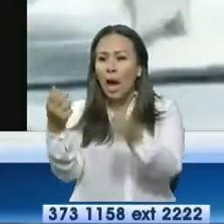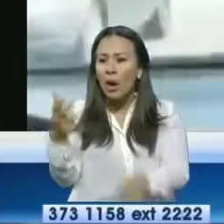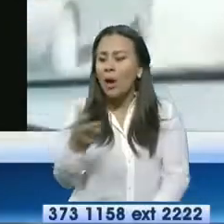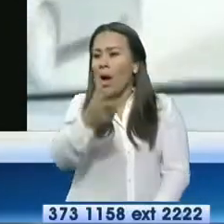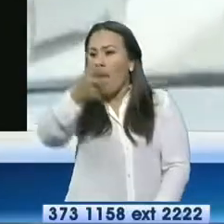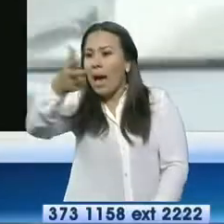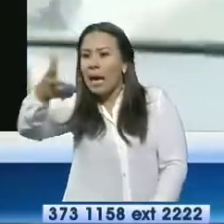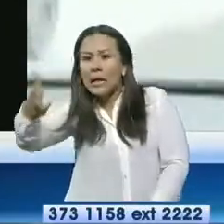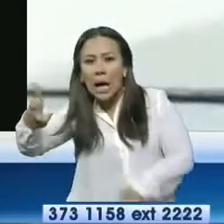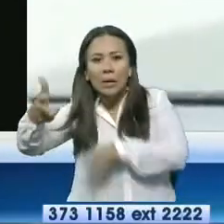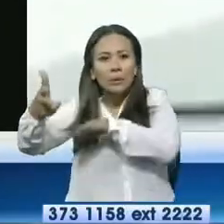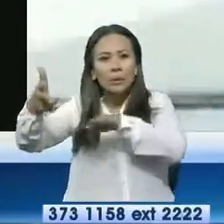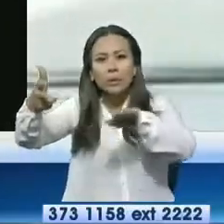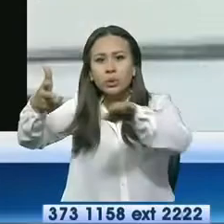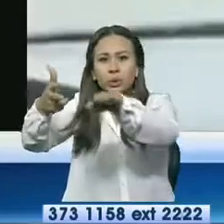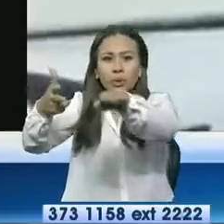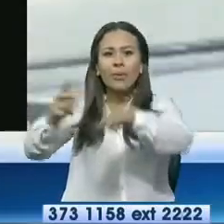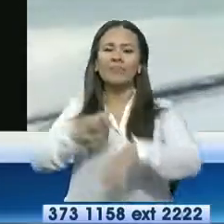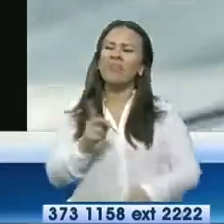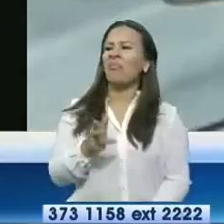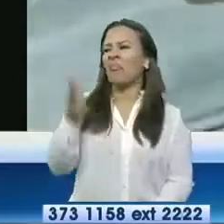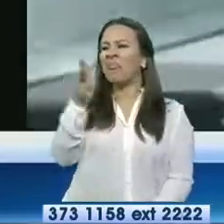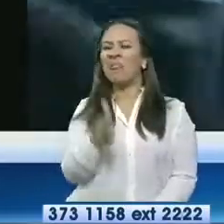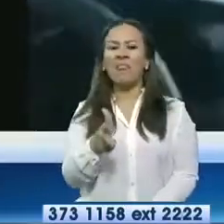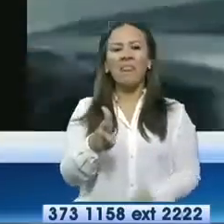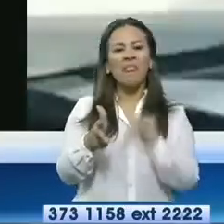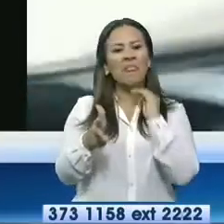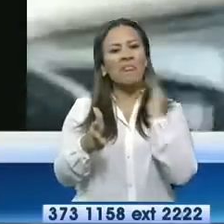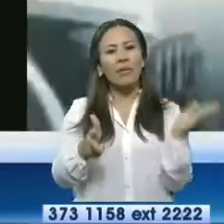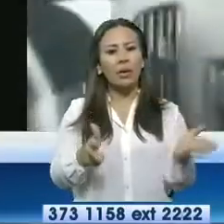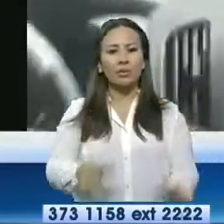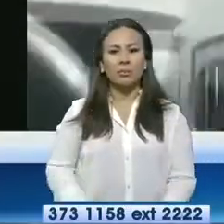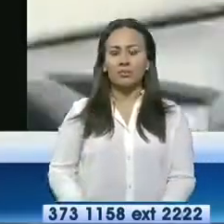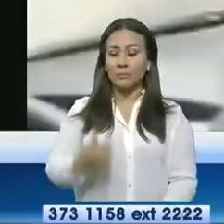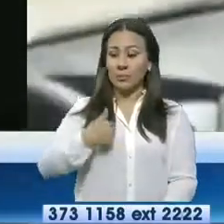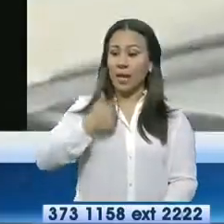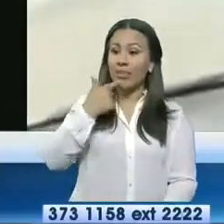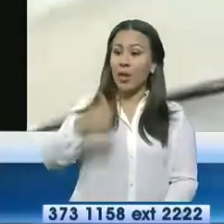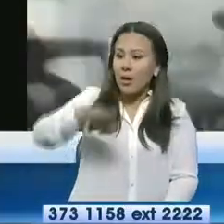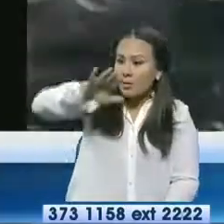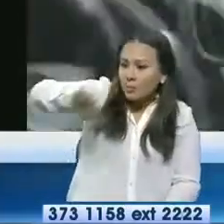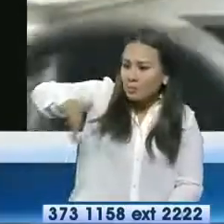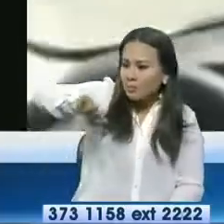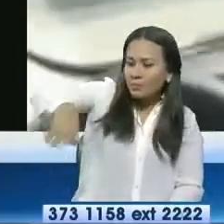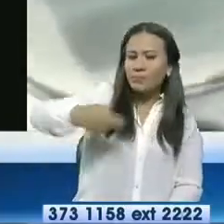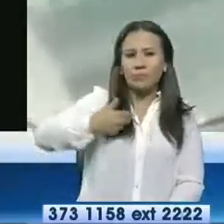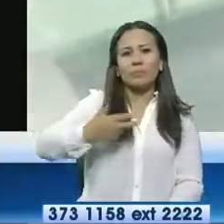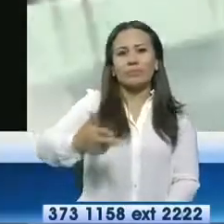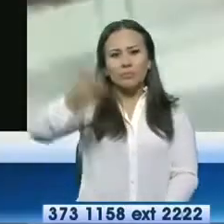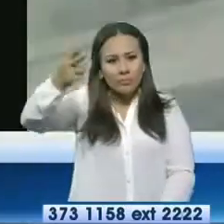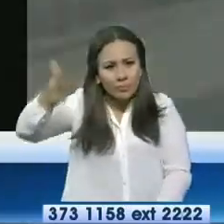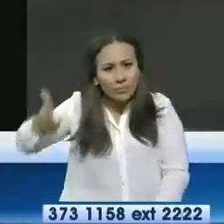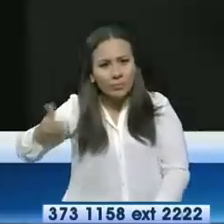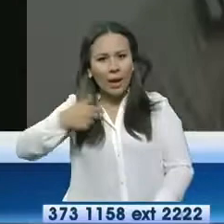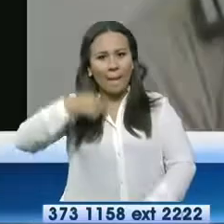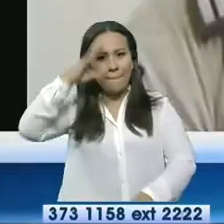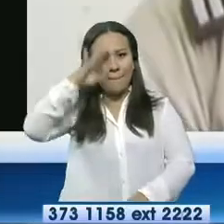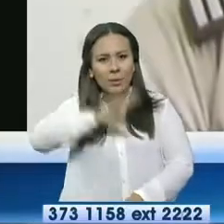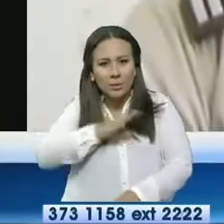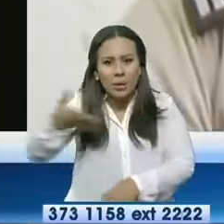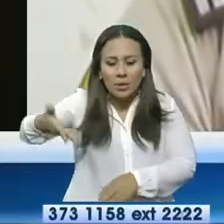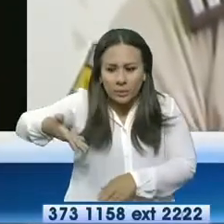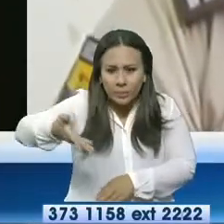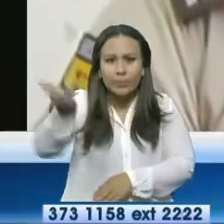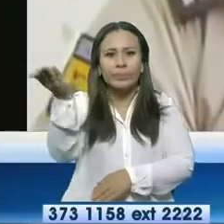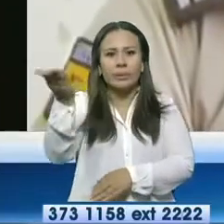baliza o se pida a través de señales manuales de que se orillen, pues lo hagan o que hagan caso